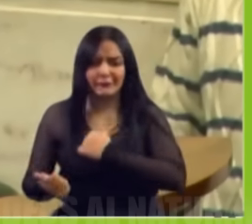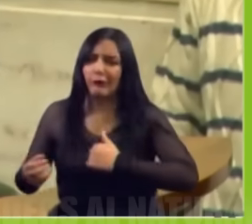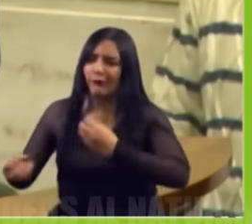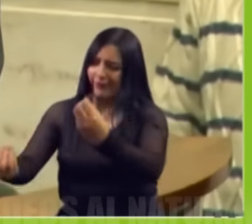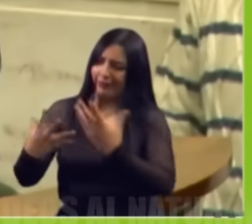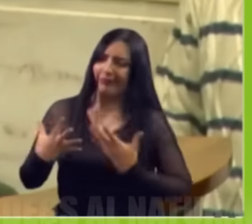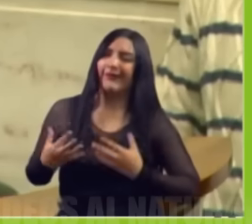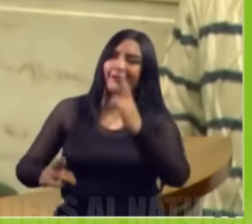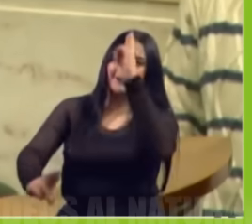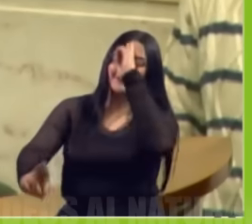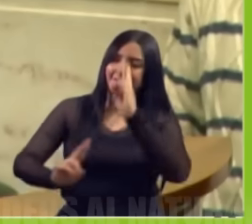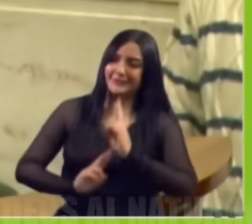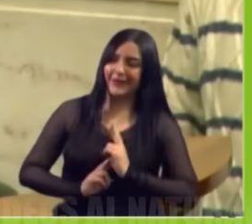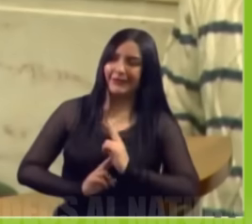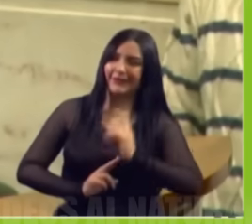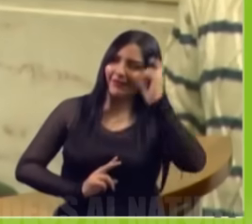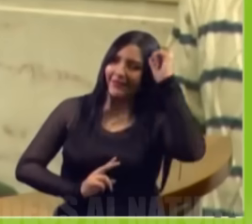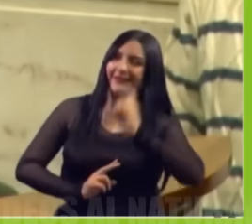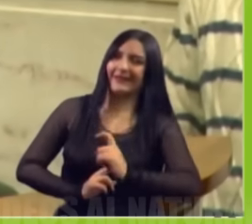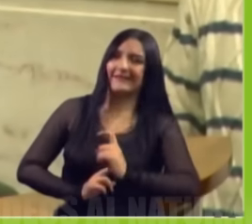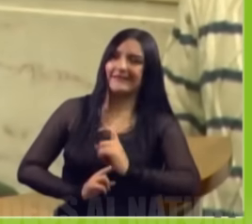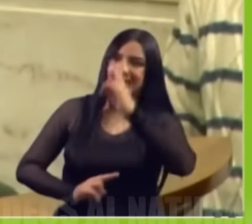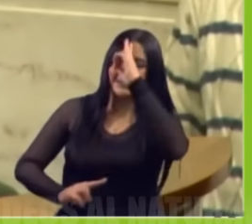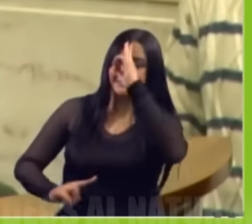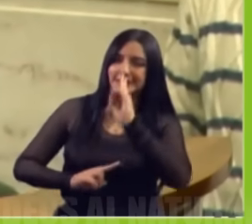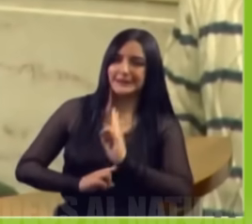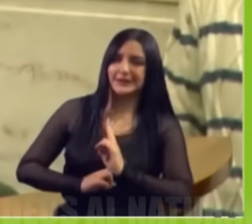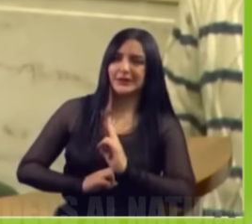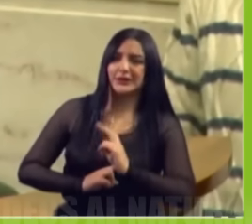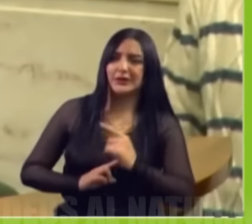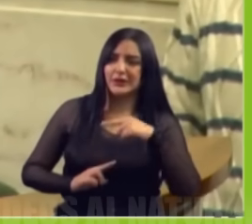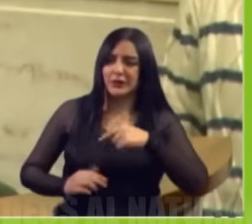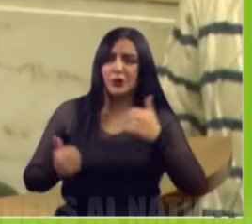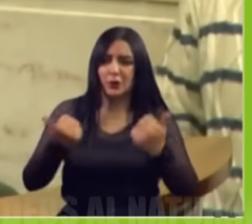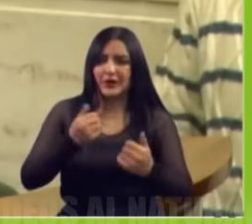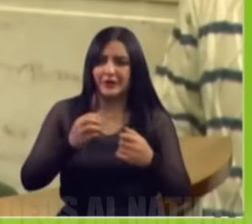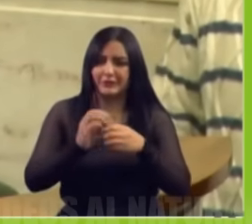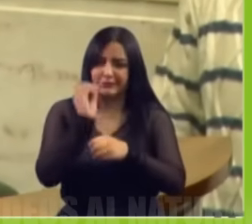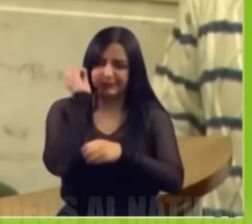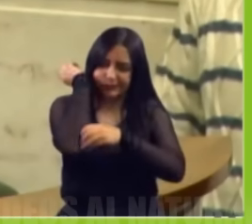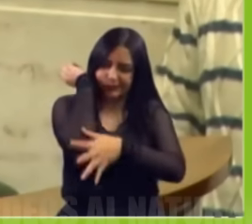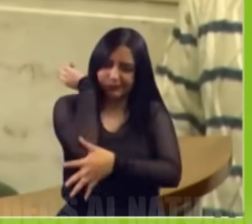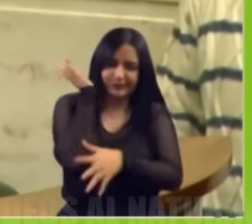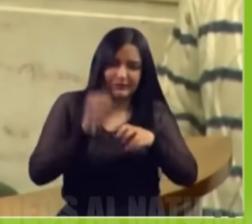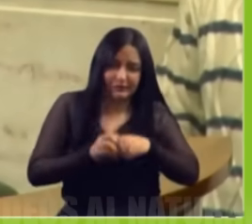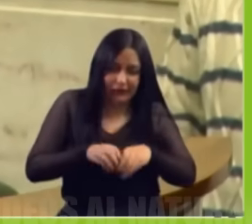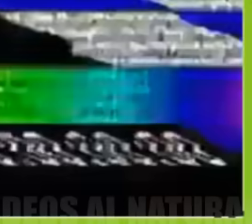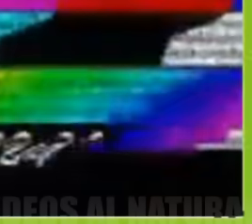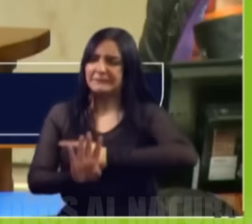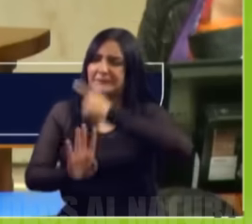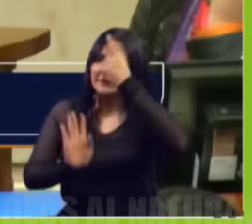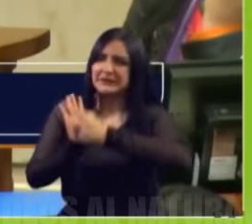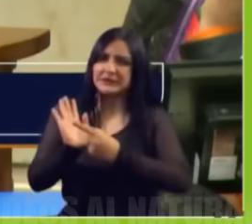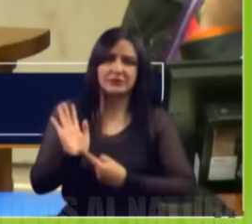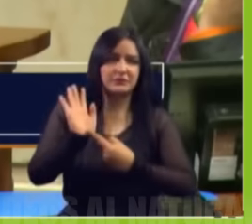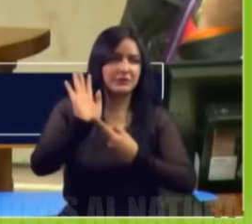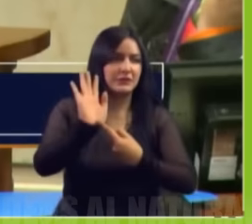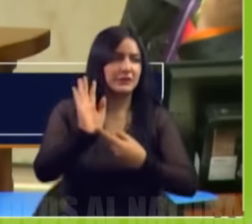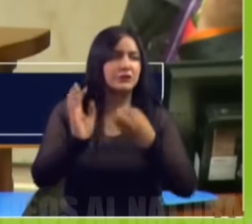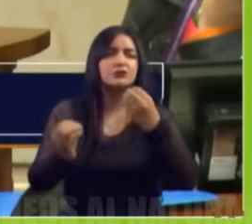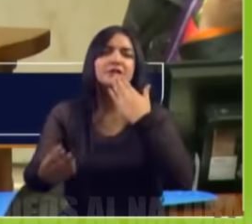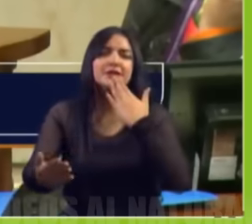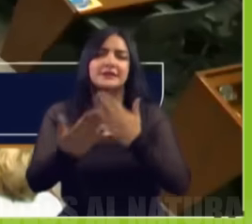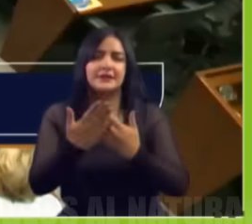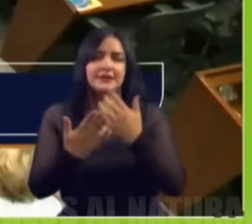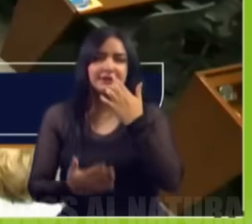respeto que se nos debe como la rama legislativa. Muchas gracias, senador. Muchas